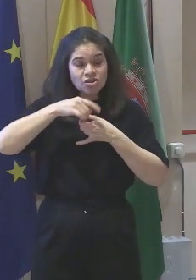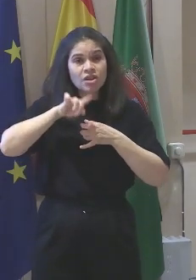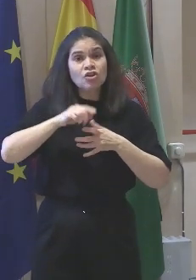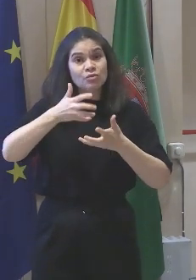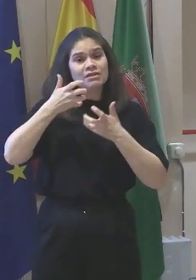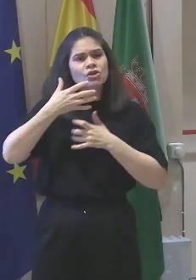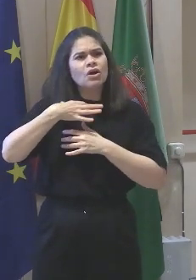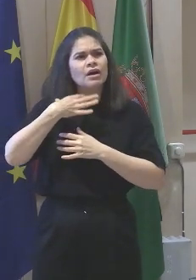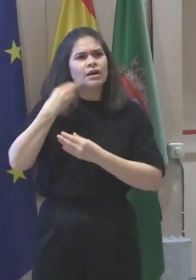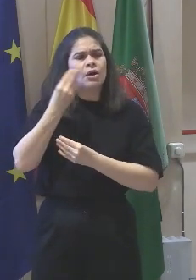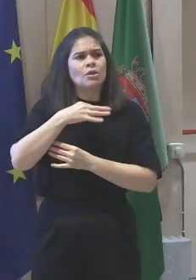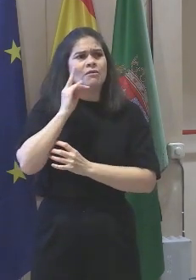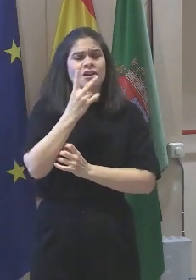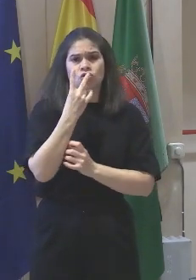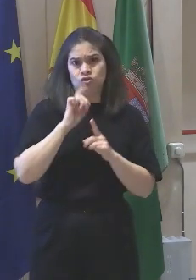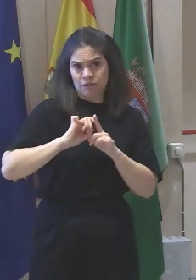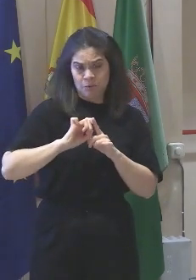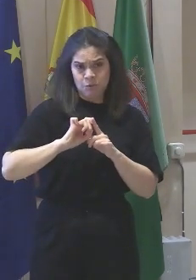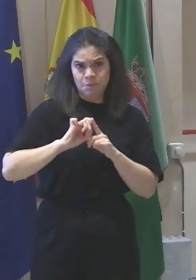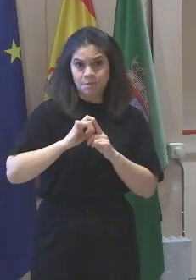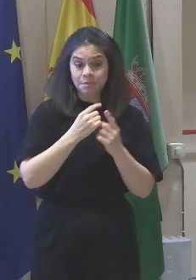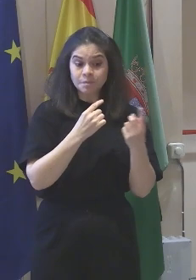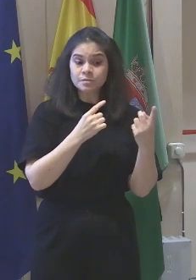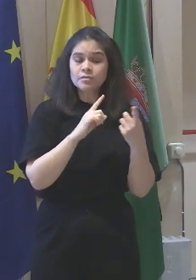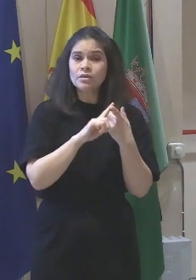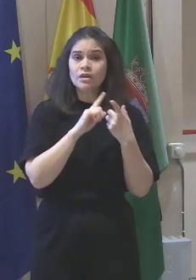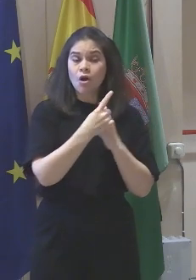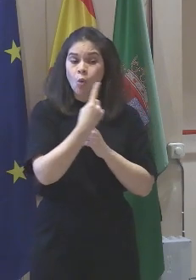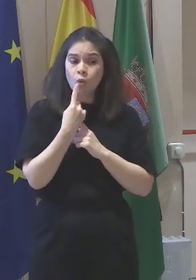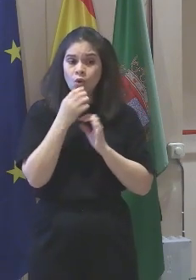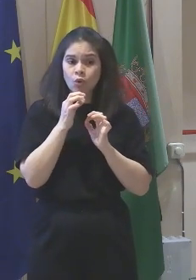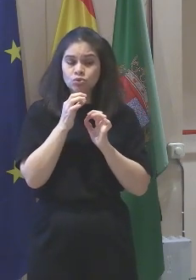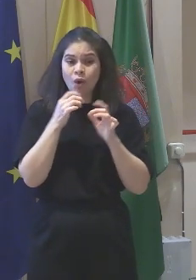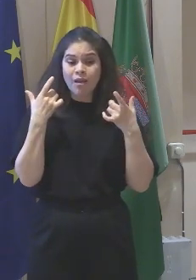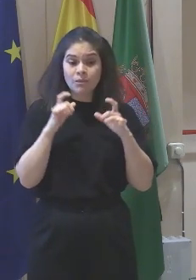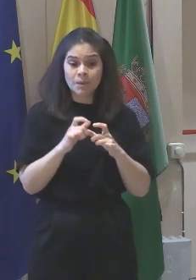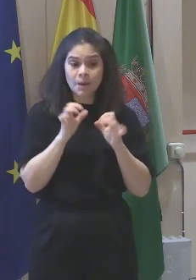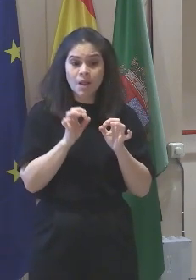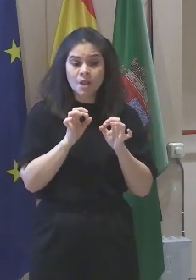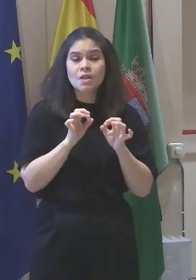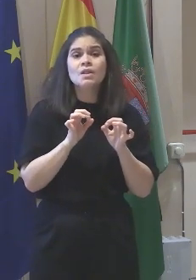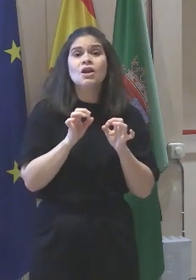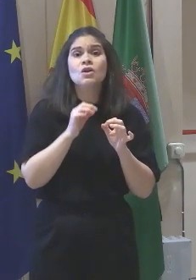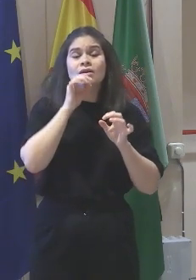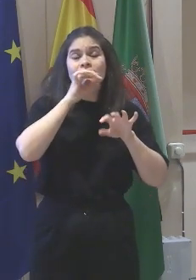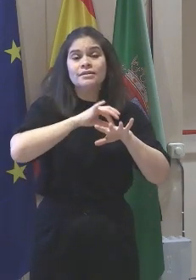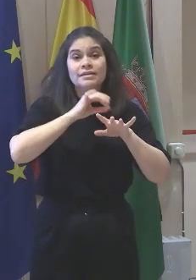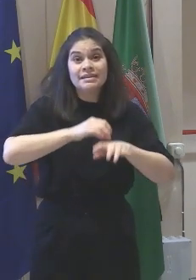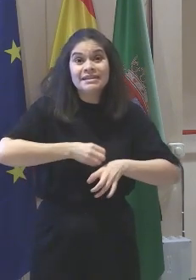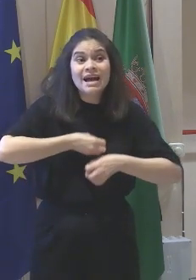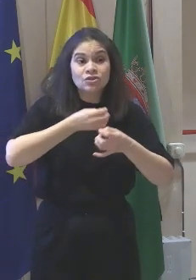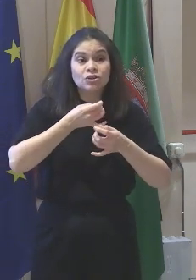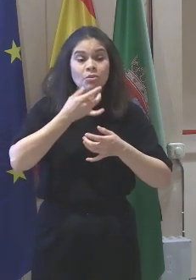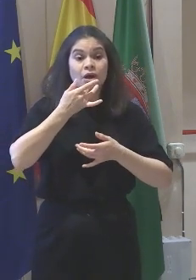distinguir dos tipos. Uno que está centrado en la reducción de los diagnósticos en cetoacidosis para cuando